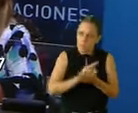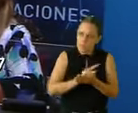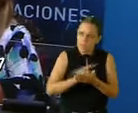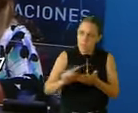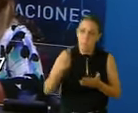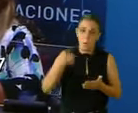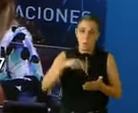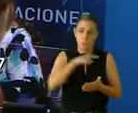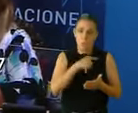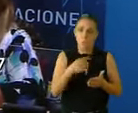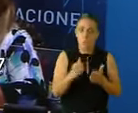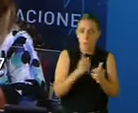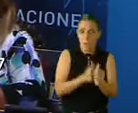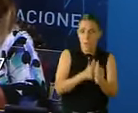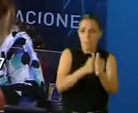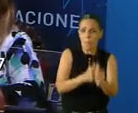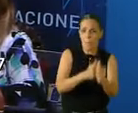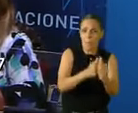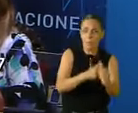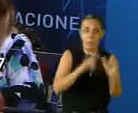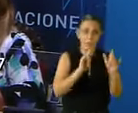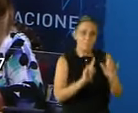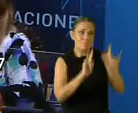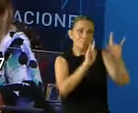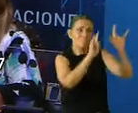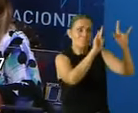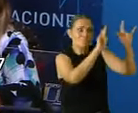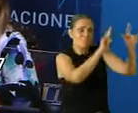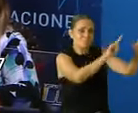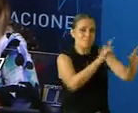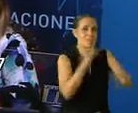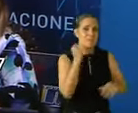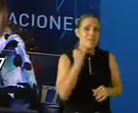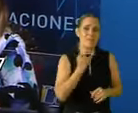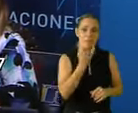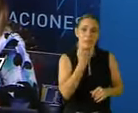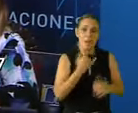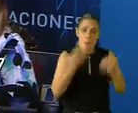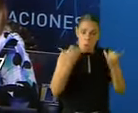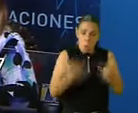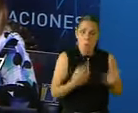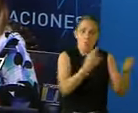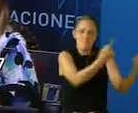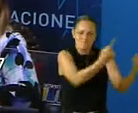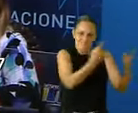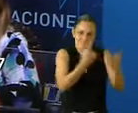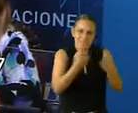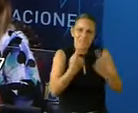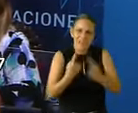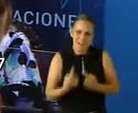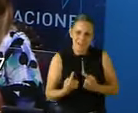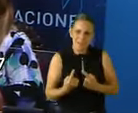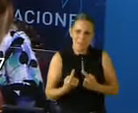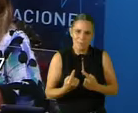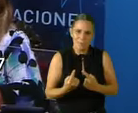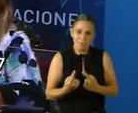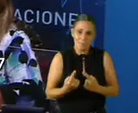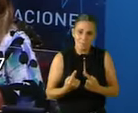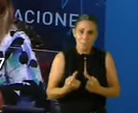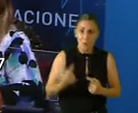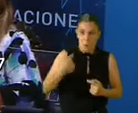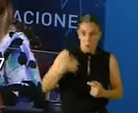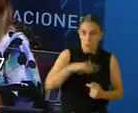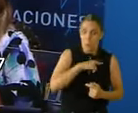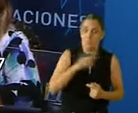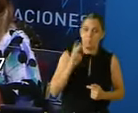Ortega, estuvieron en Israel con un grupo hermoso de hermanos y pastores, hoy llegan y la pastora, el apóstol Wanda, viene con una palabra